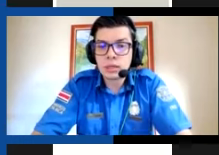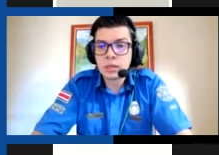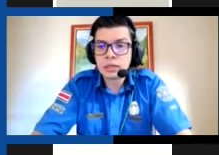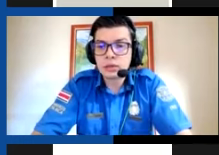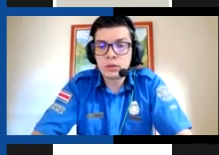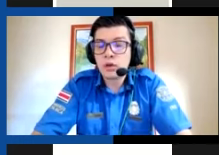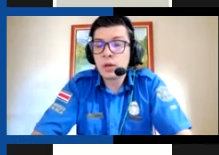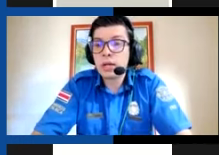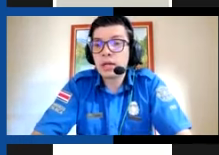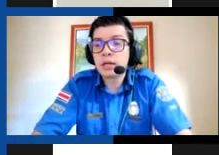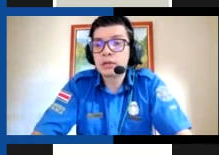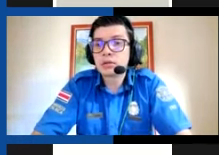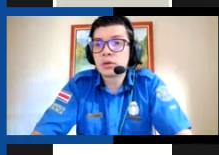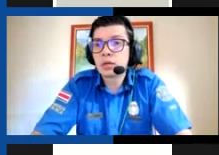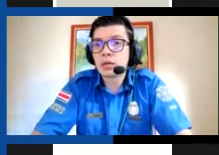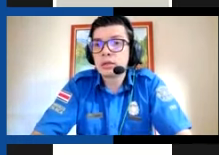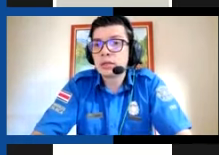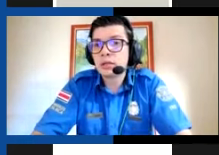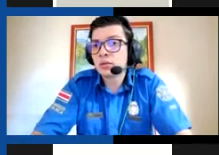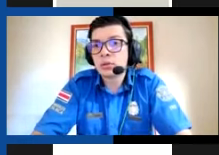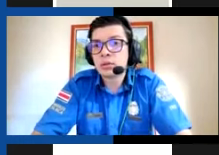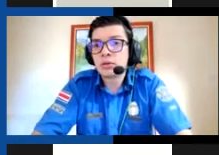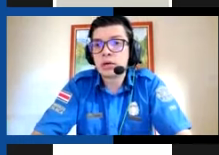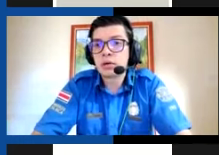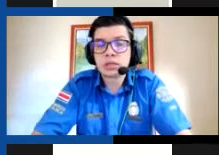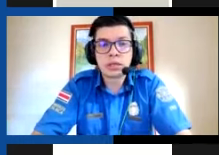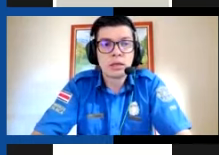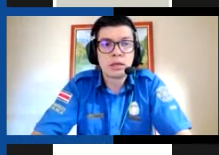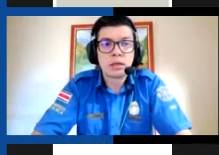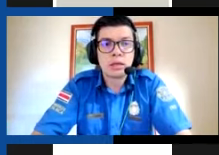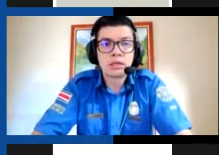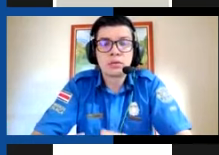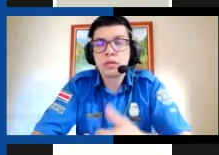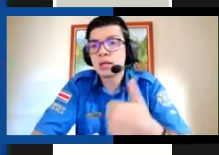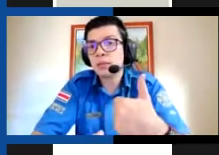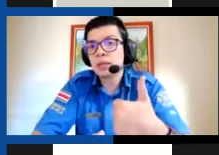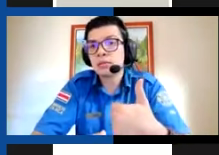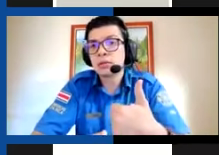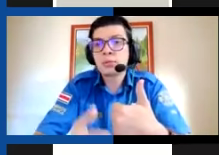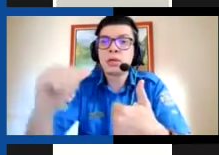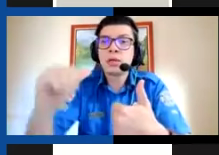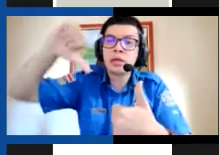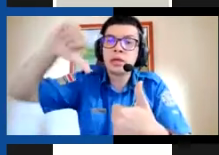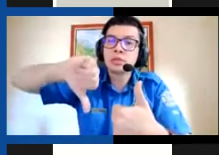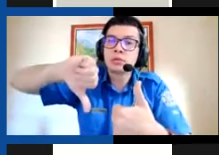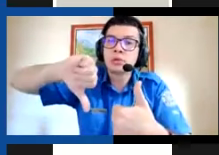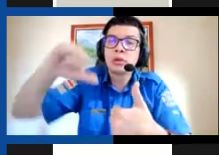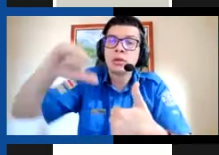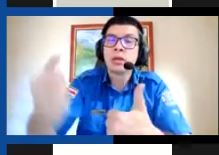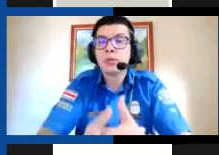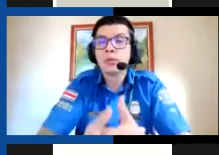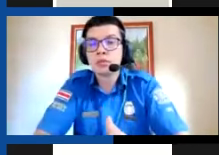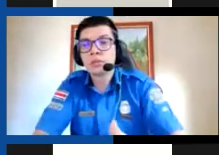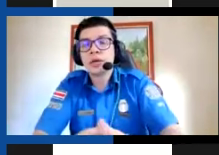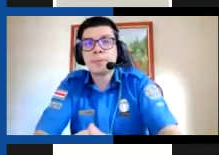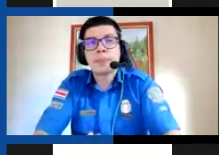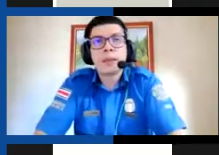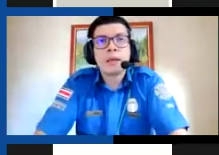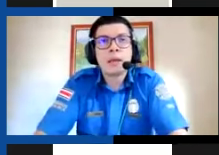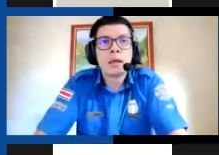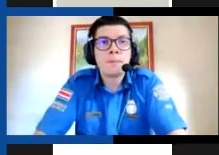es la seguridad humana y el riesgo de incendio, llevarlos a la seguridad al máximo que se pueda y el riesgo lo menos que se